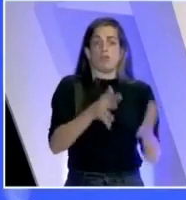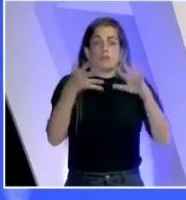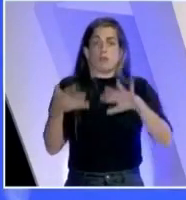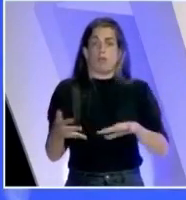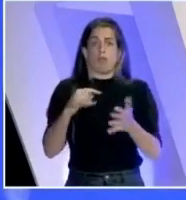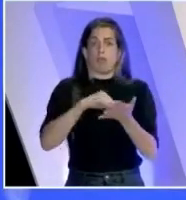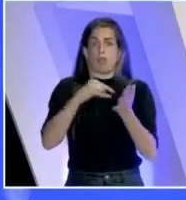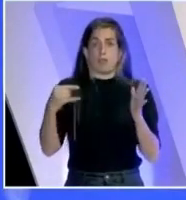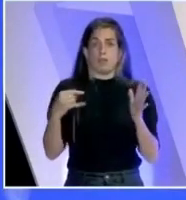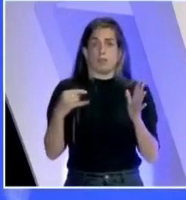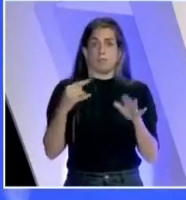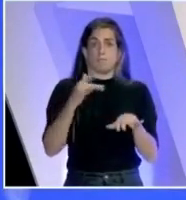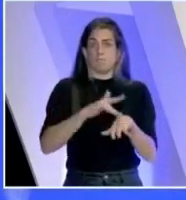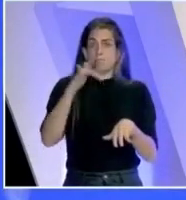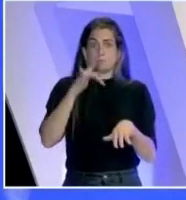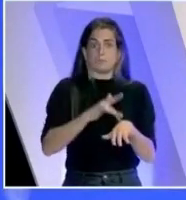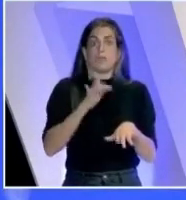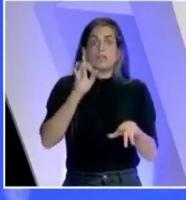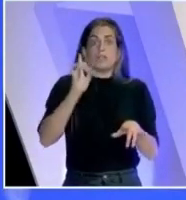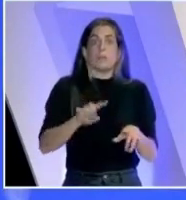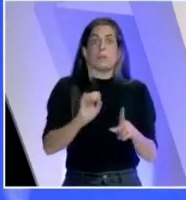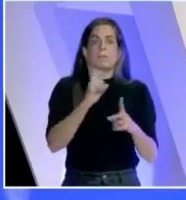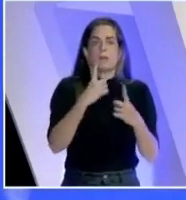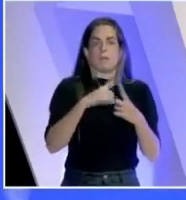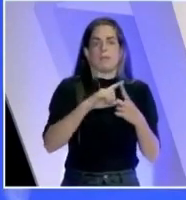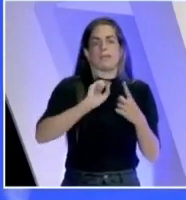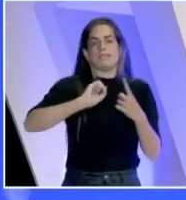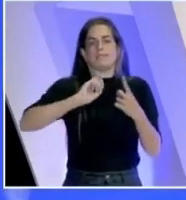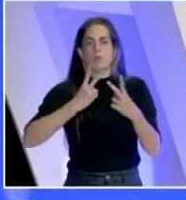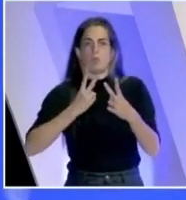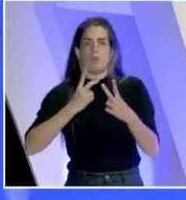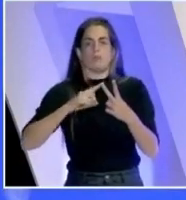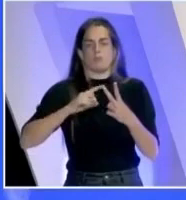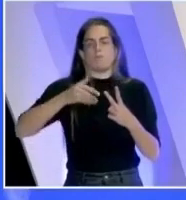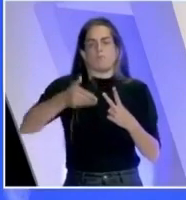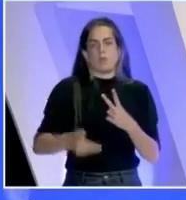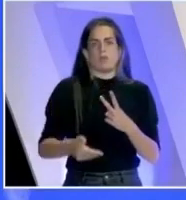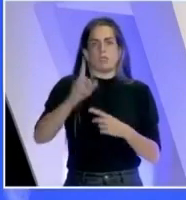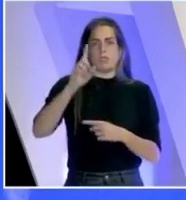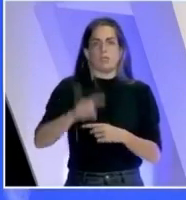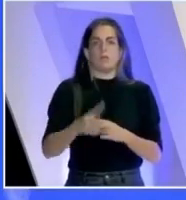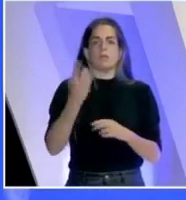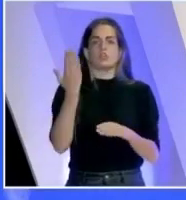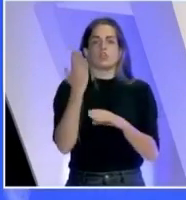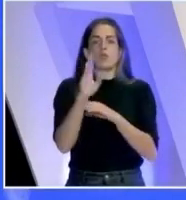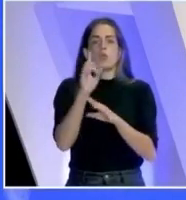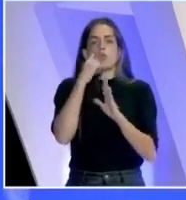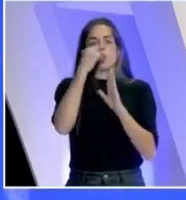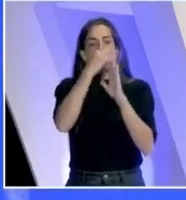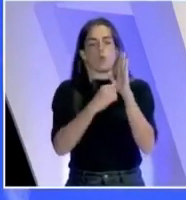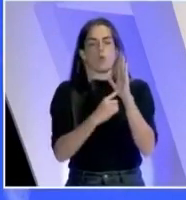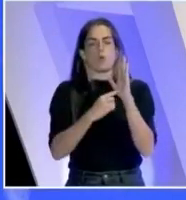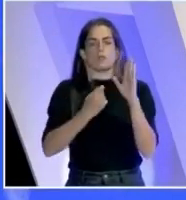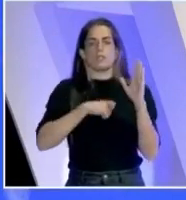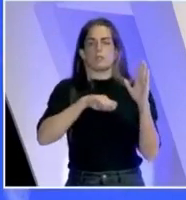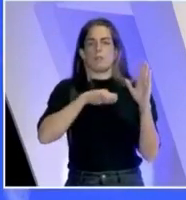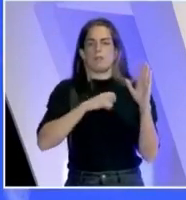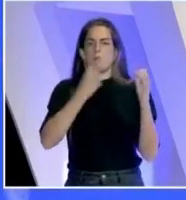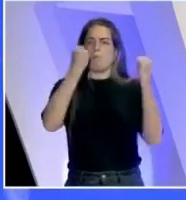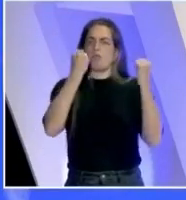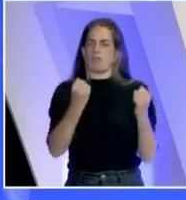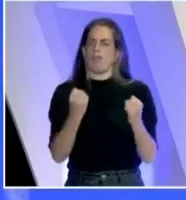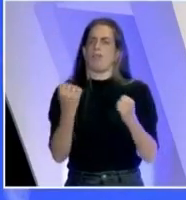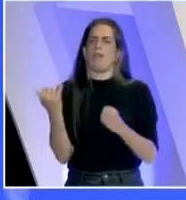digital. Esta es la primera de las cuestiones, pero la segunda también es muy importante, es que nos muestra nuestro potencial como país.